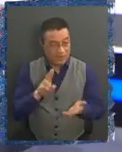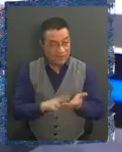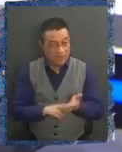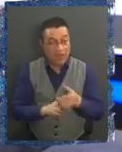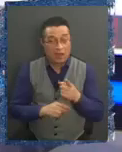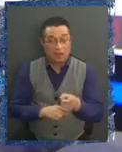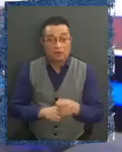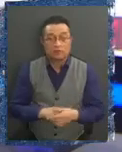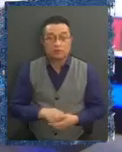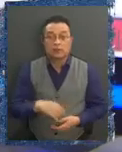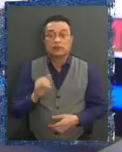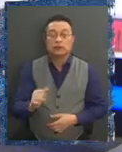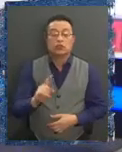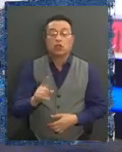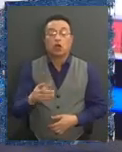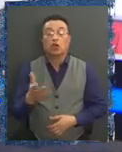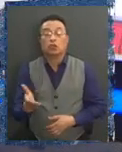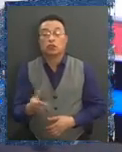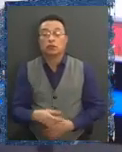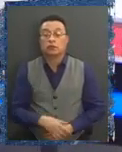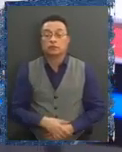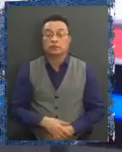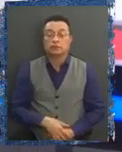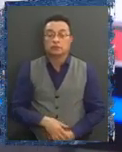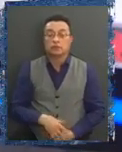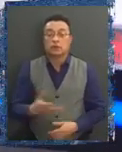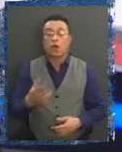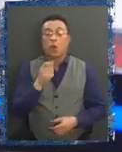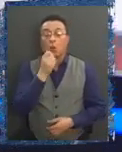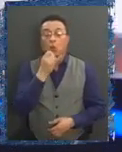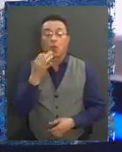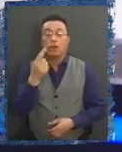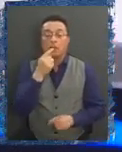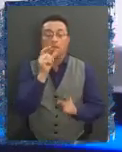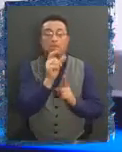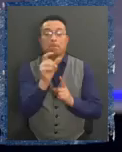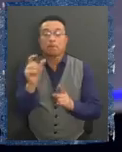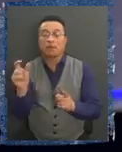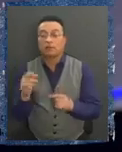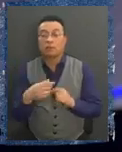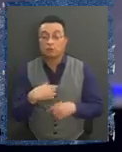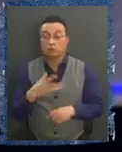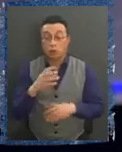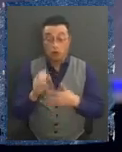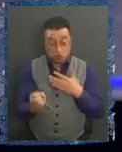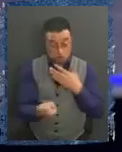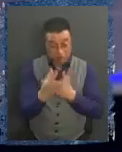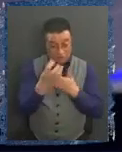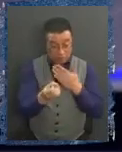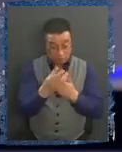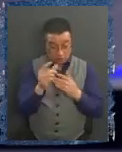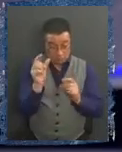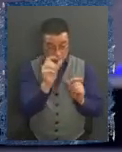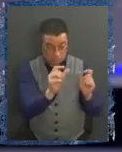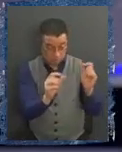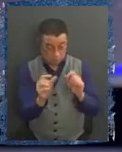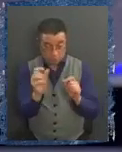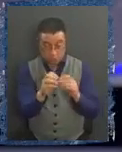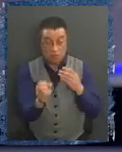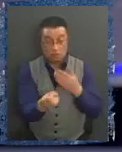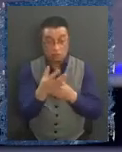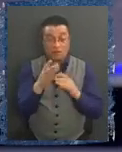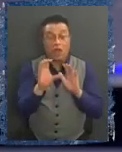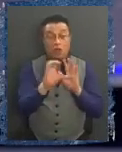que sí, que no, Francisco. ¿Cuántas palabras tiene? Bueno, yo entre las novedades del texto de nueva